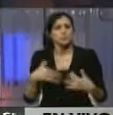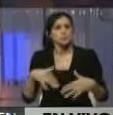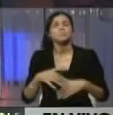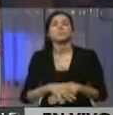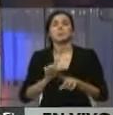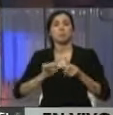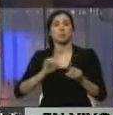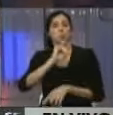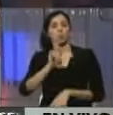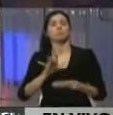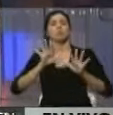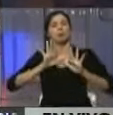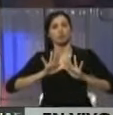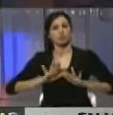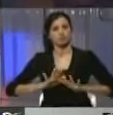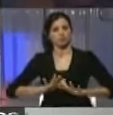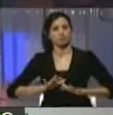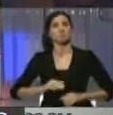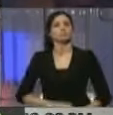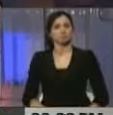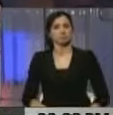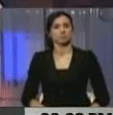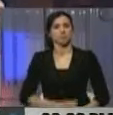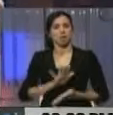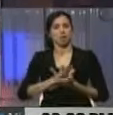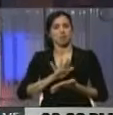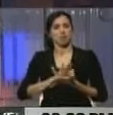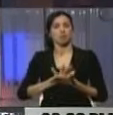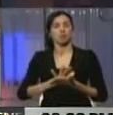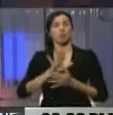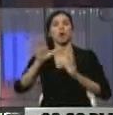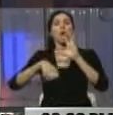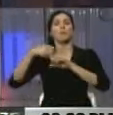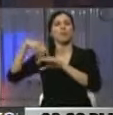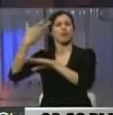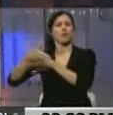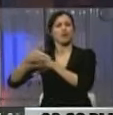pero julio ya, en lo que tiene que ver con las importaciones